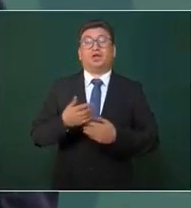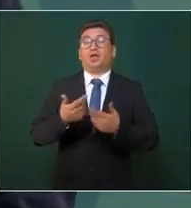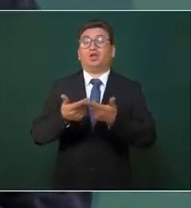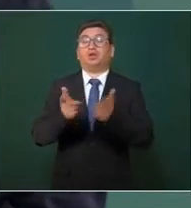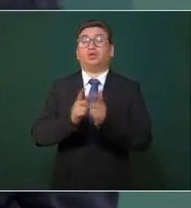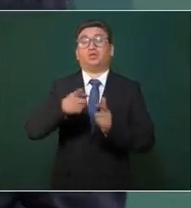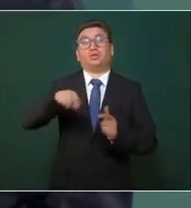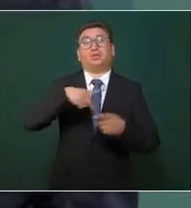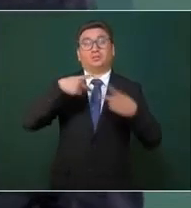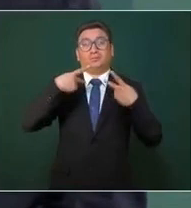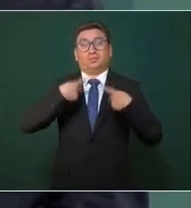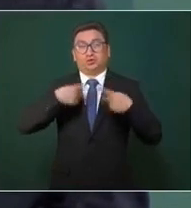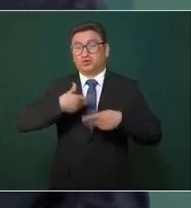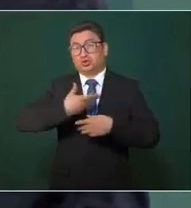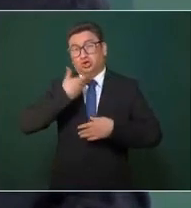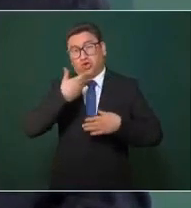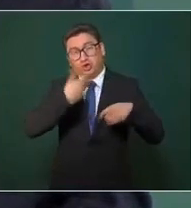conservadores,